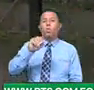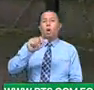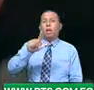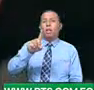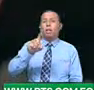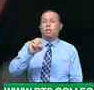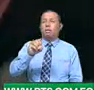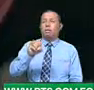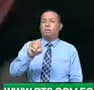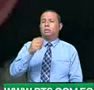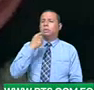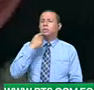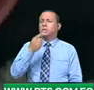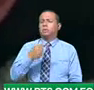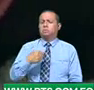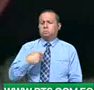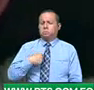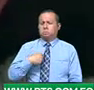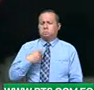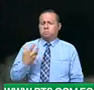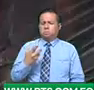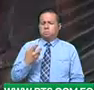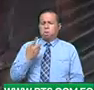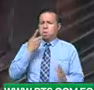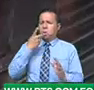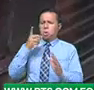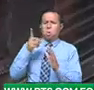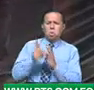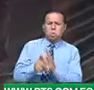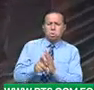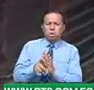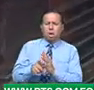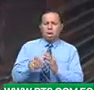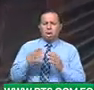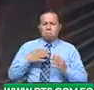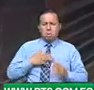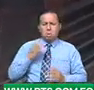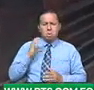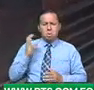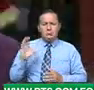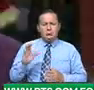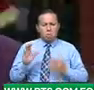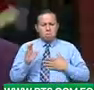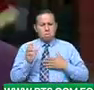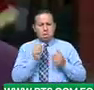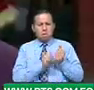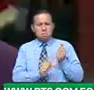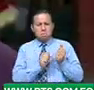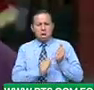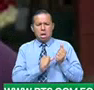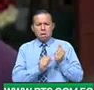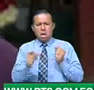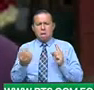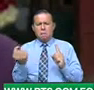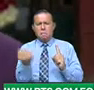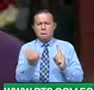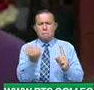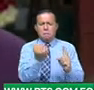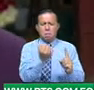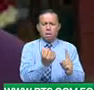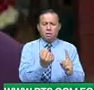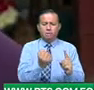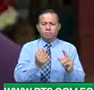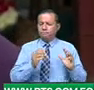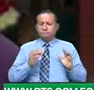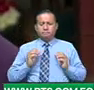dijo que no denunciará a su cuñado, quien victimó cruentemente a su hermana. No queremos a la larga de hacerlo pagar